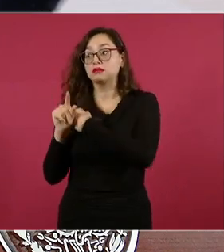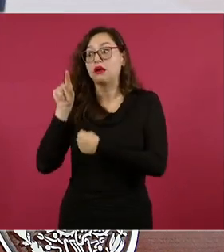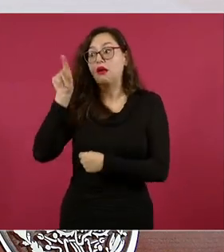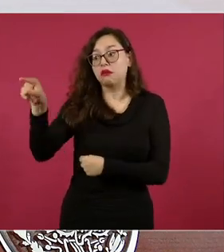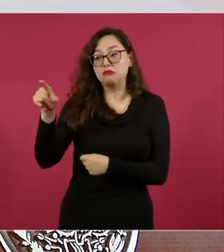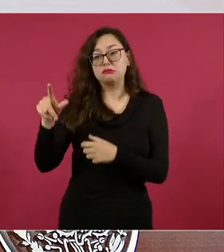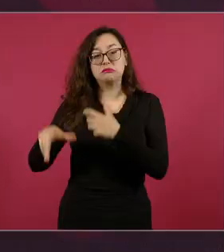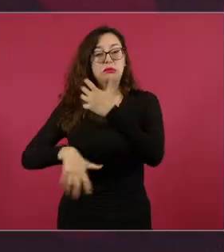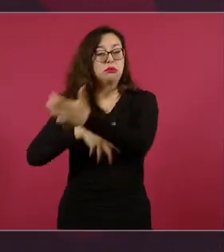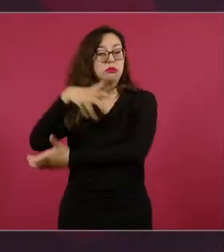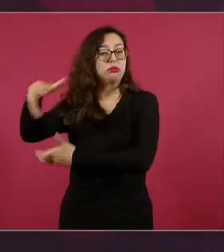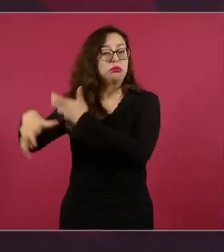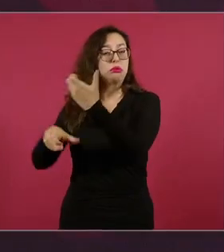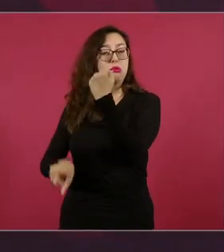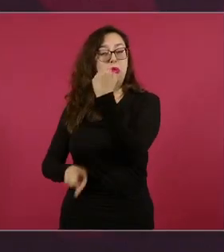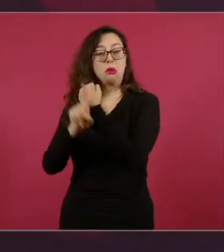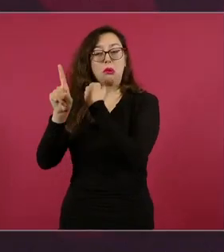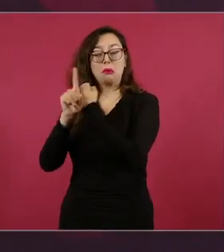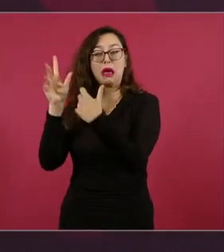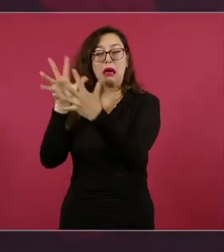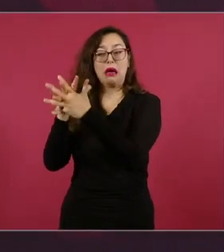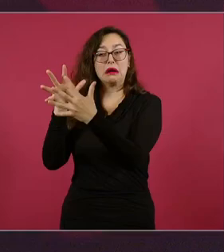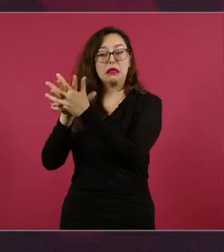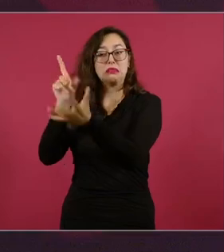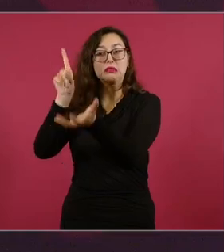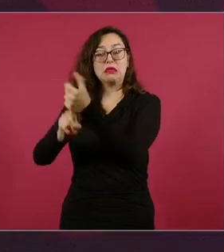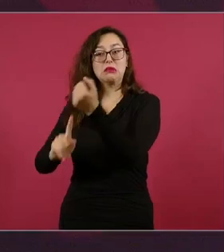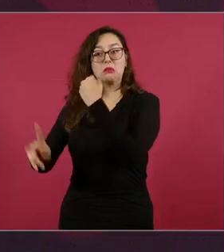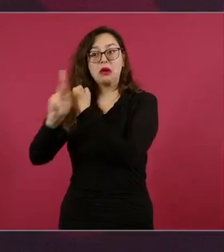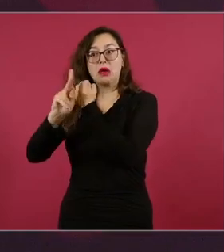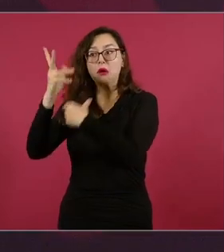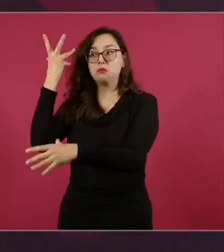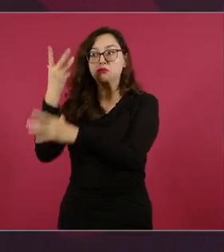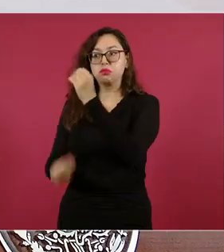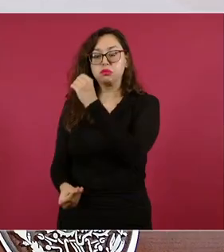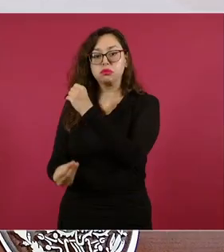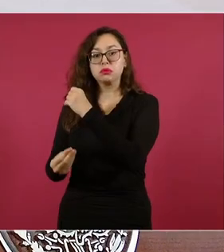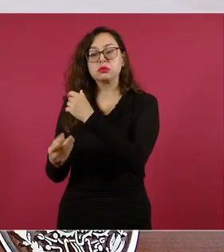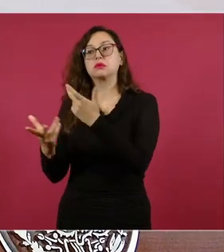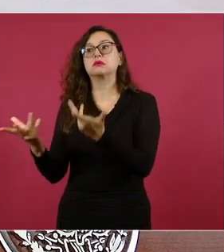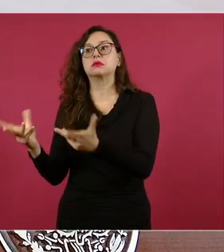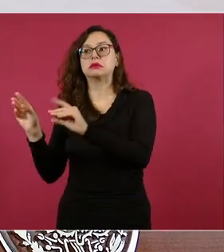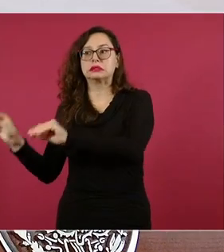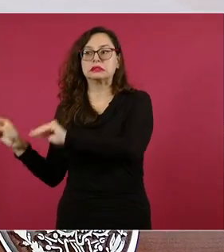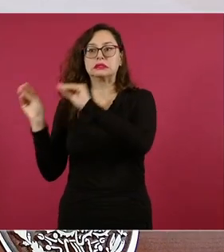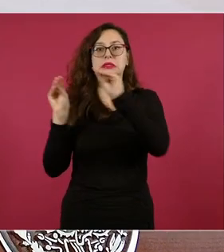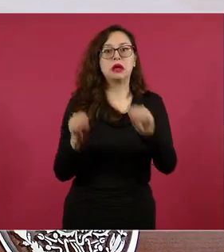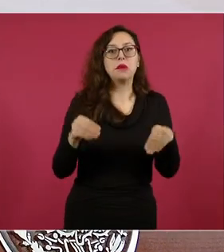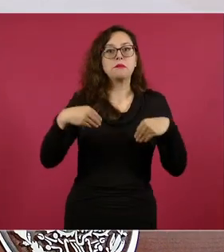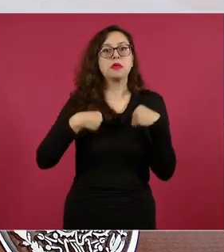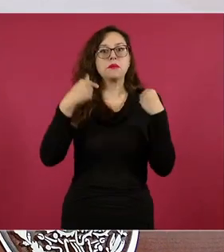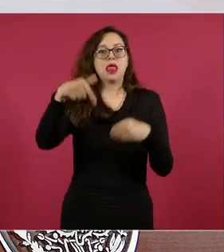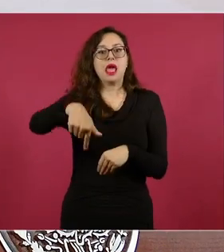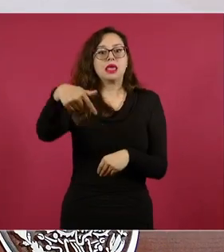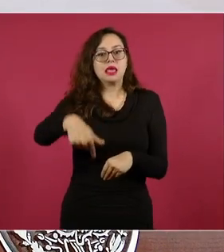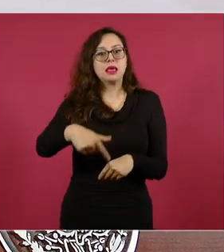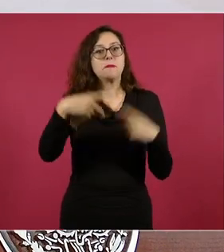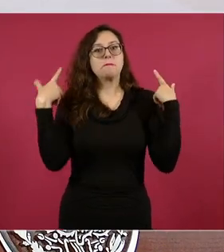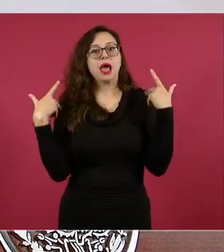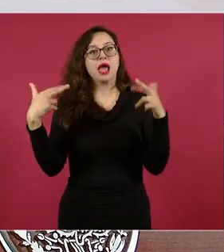a trabajar, a dar clases de Bolivia, de